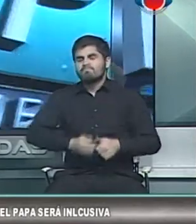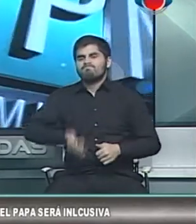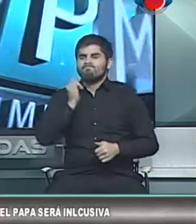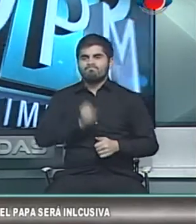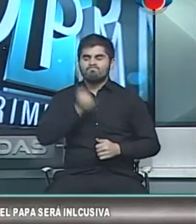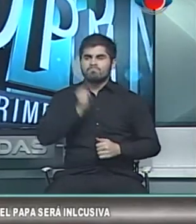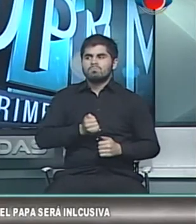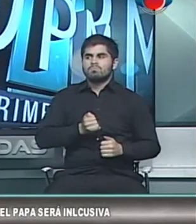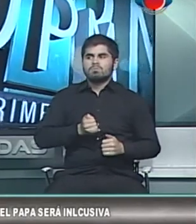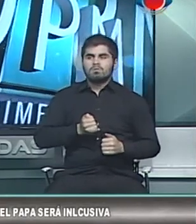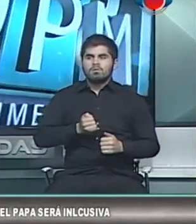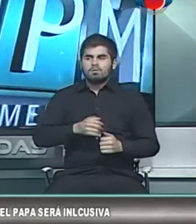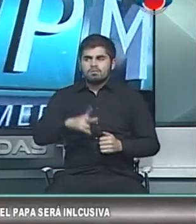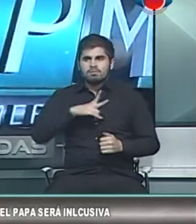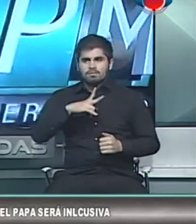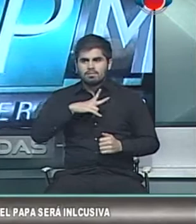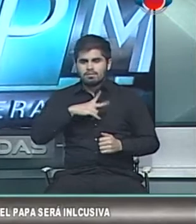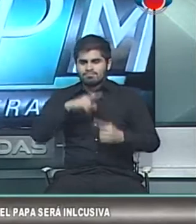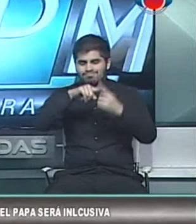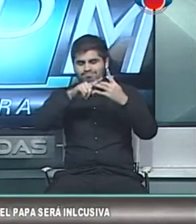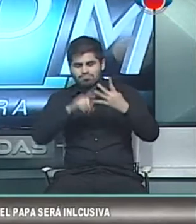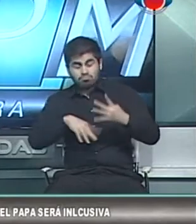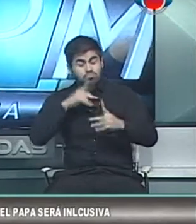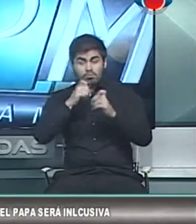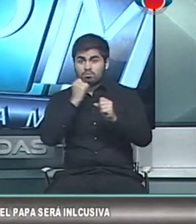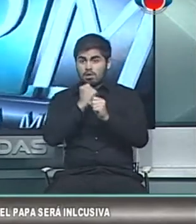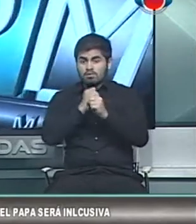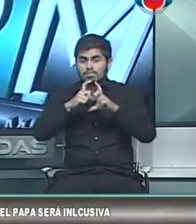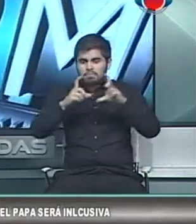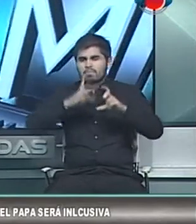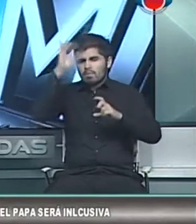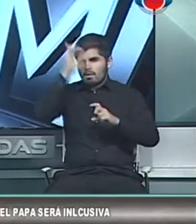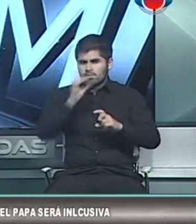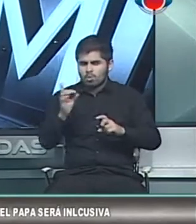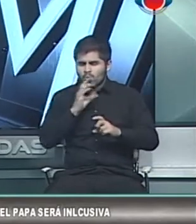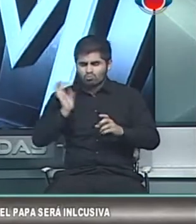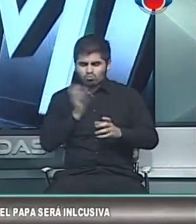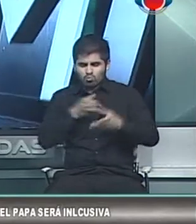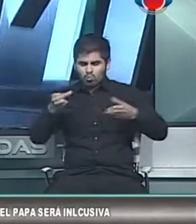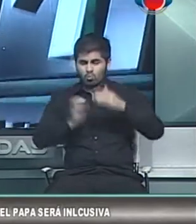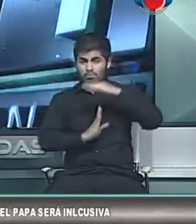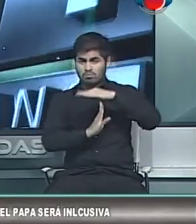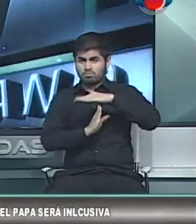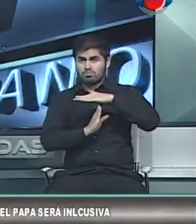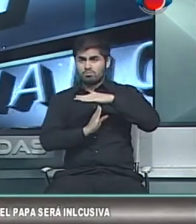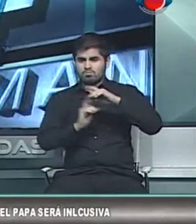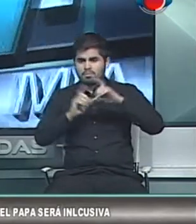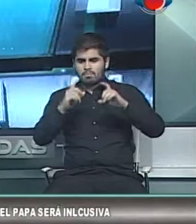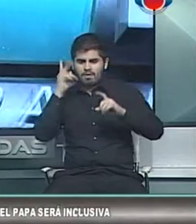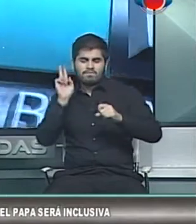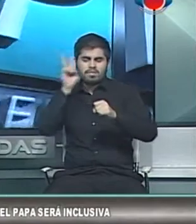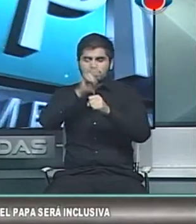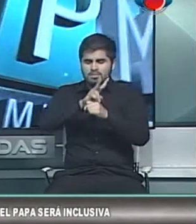realmente tenemos varios componentes de trabajo en el área de discapacidad desde la Comisión de la Visita del